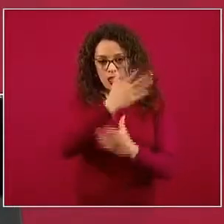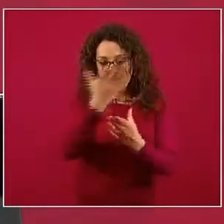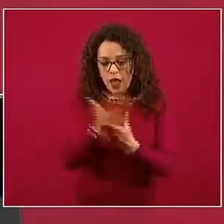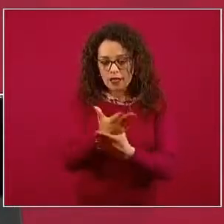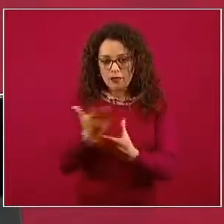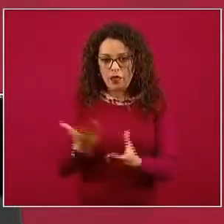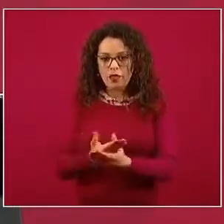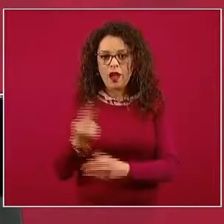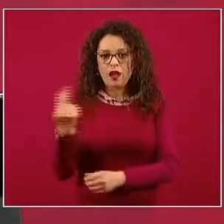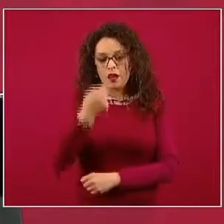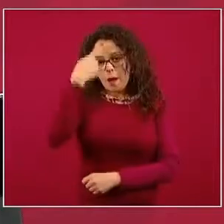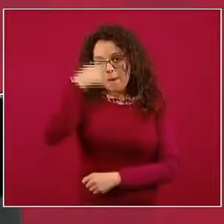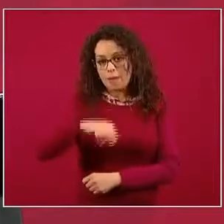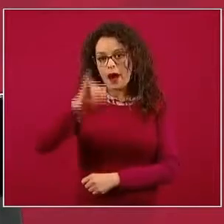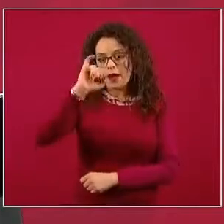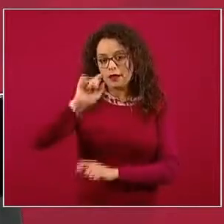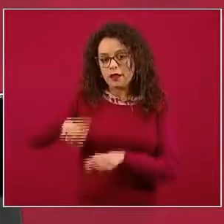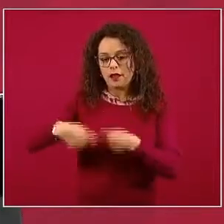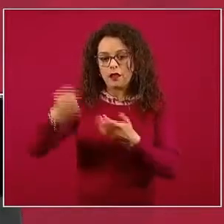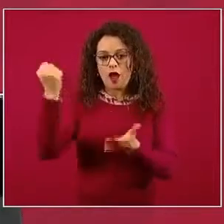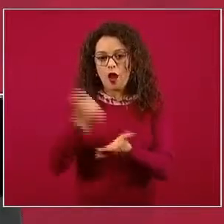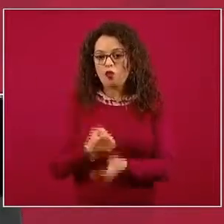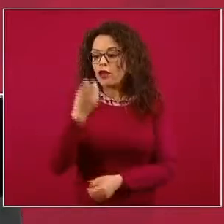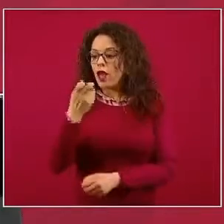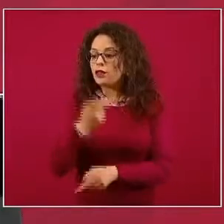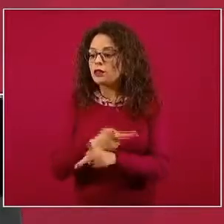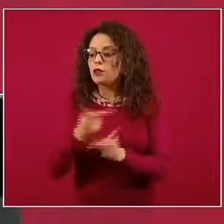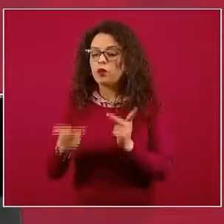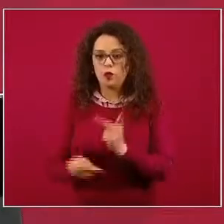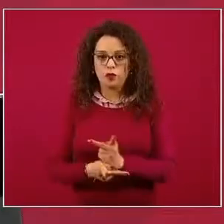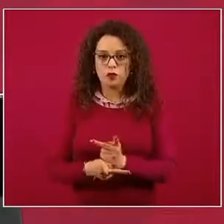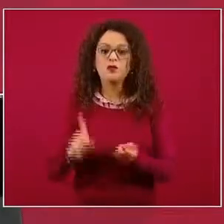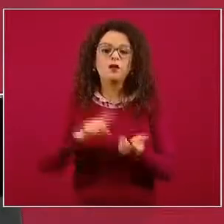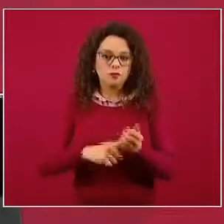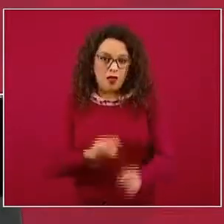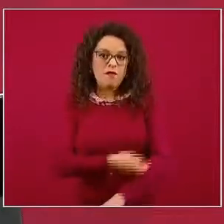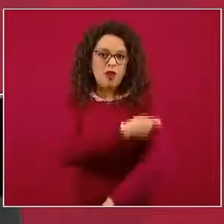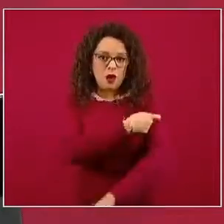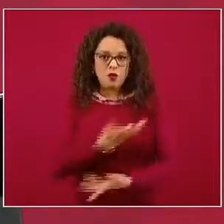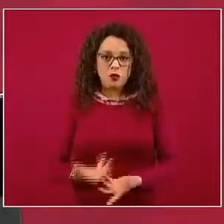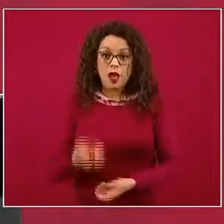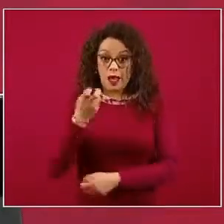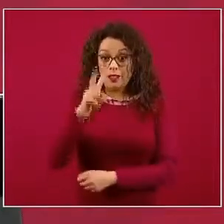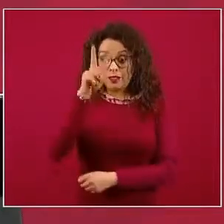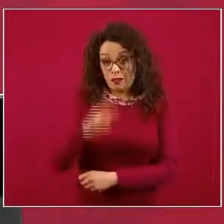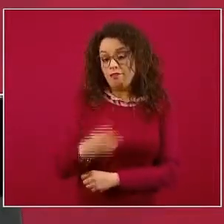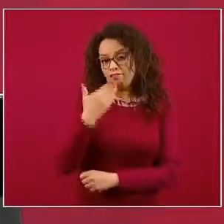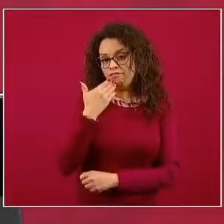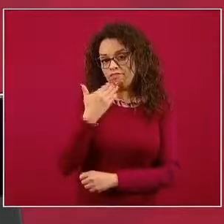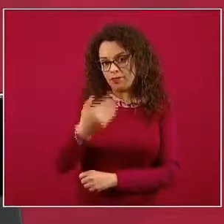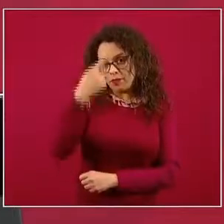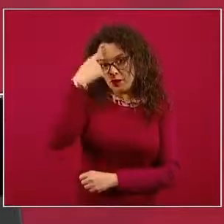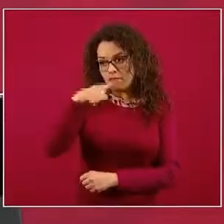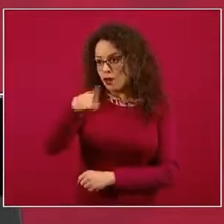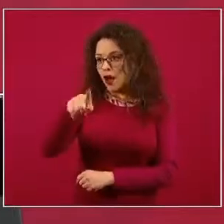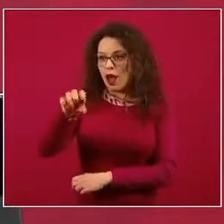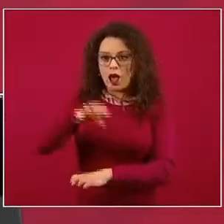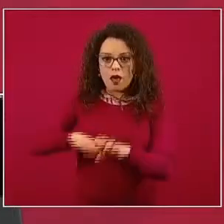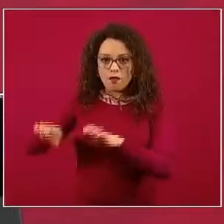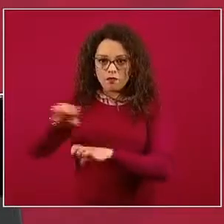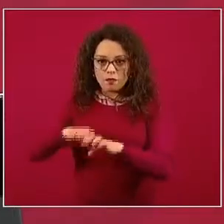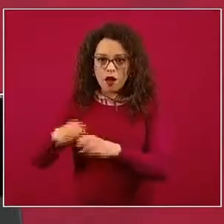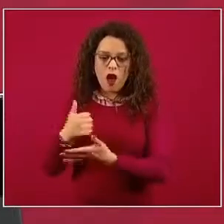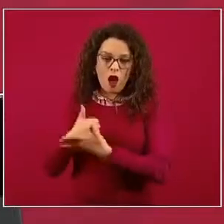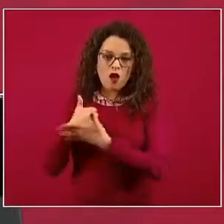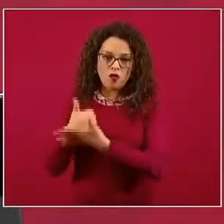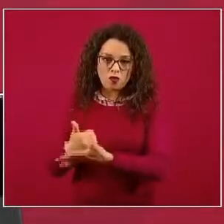se necesita para la autorización sanitaria del producto. Y eso es conveniente para las compañías y nos permite